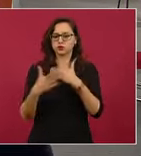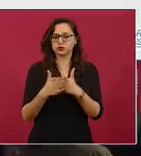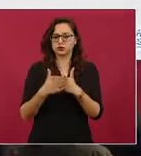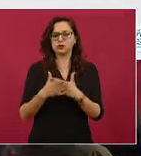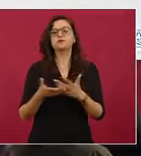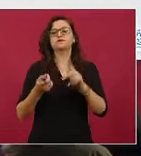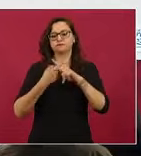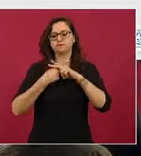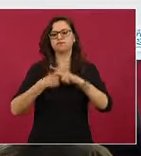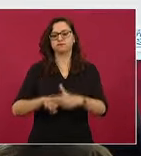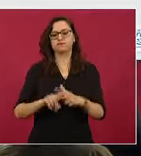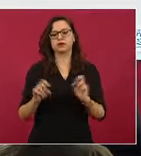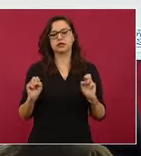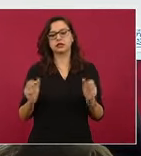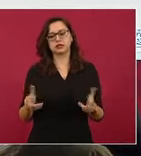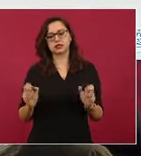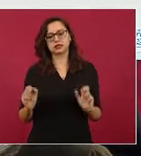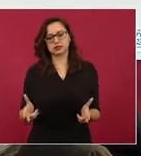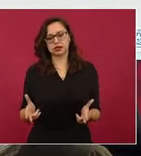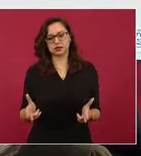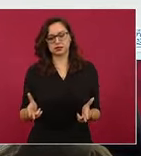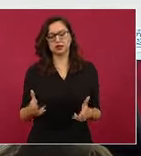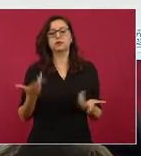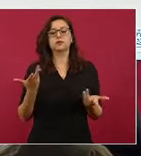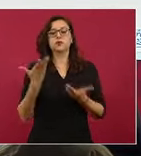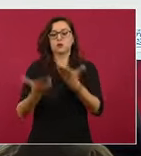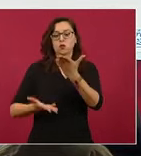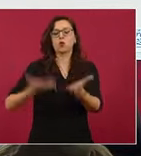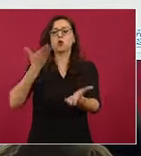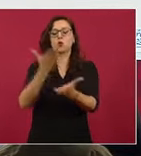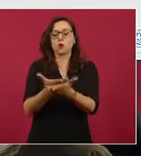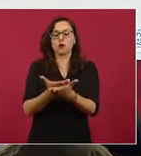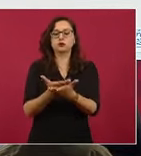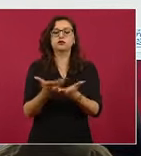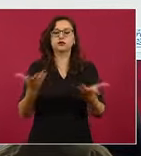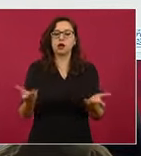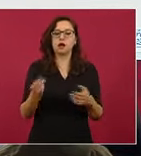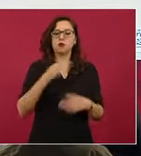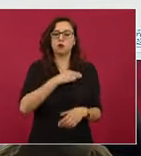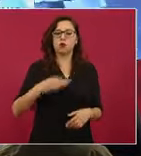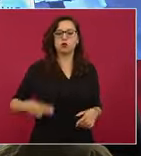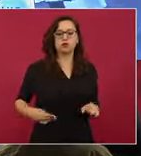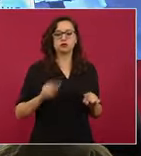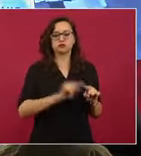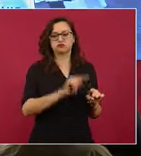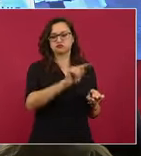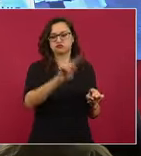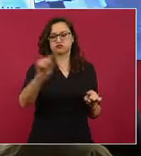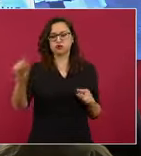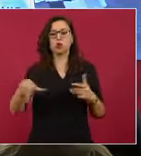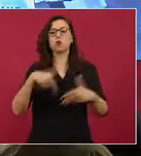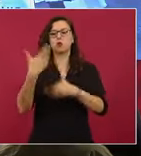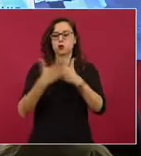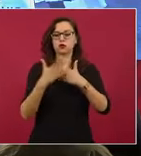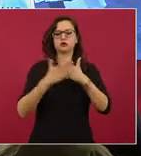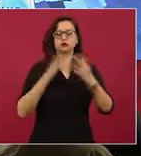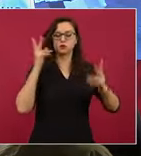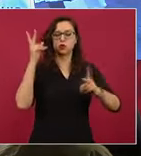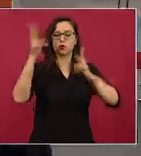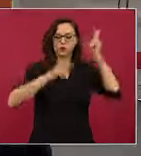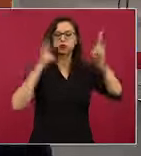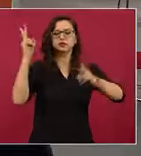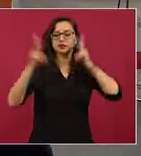Chiapas. Aquí tenemos una propuesta para la atención de algunos municipios a los que acudiremos en breve. Ya